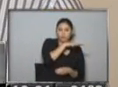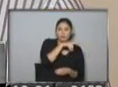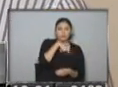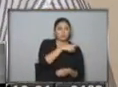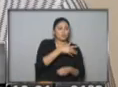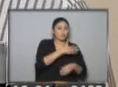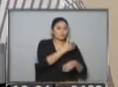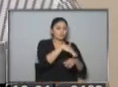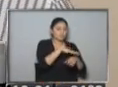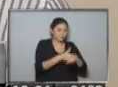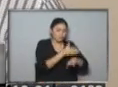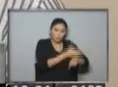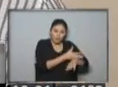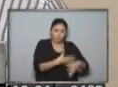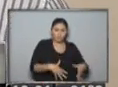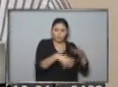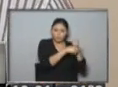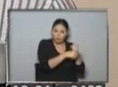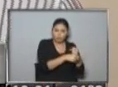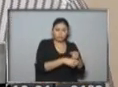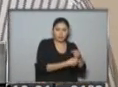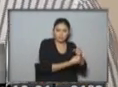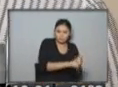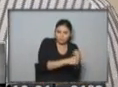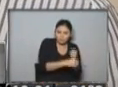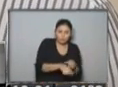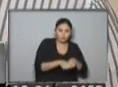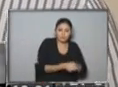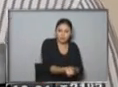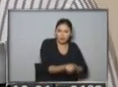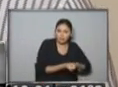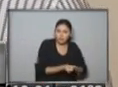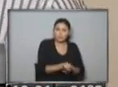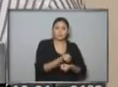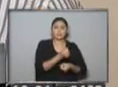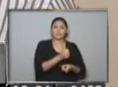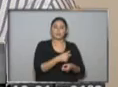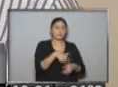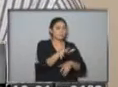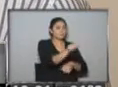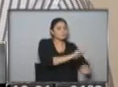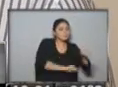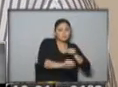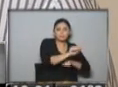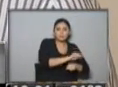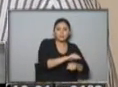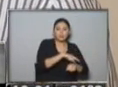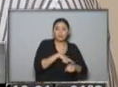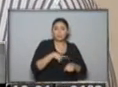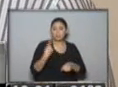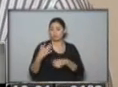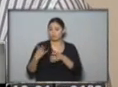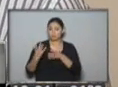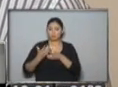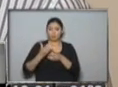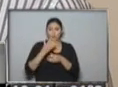tareas de limpieza con guantes, con bolsas de residuos, con escobillones, secadores, y se bajaron de una